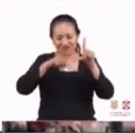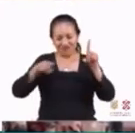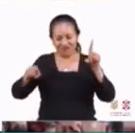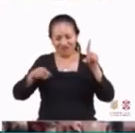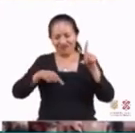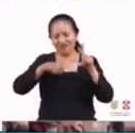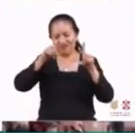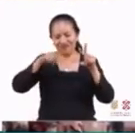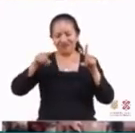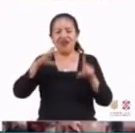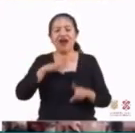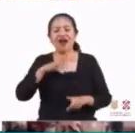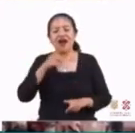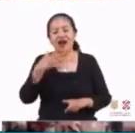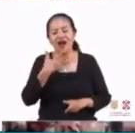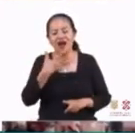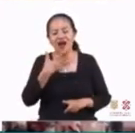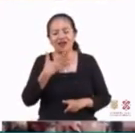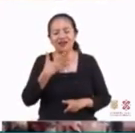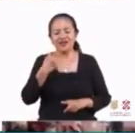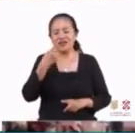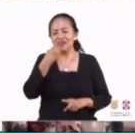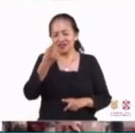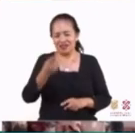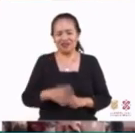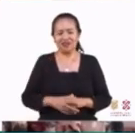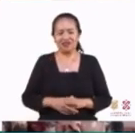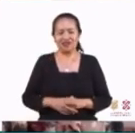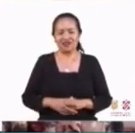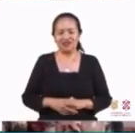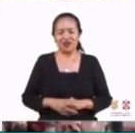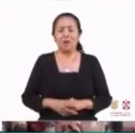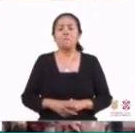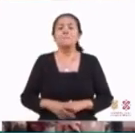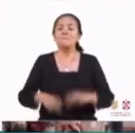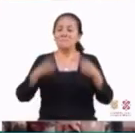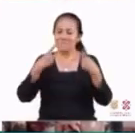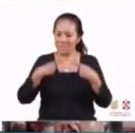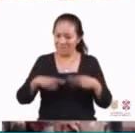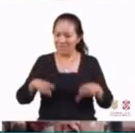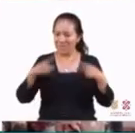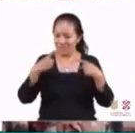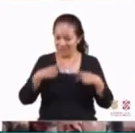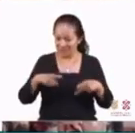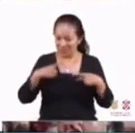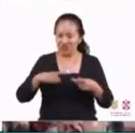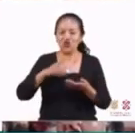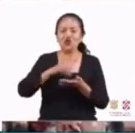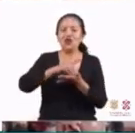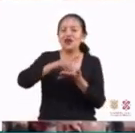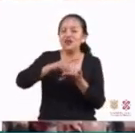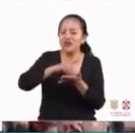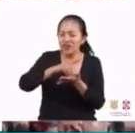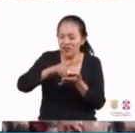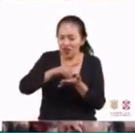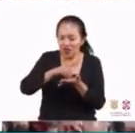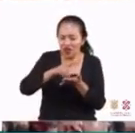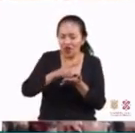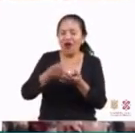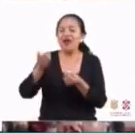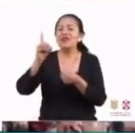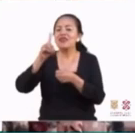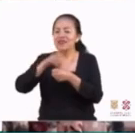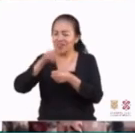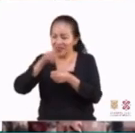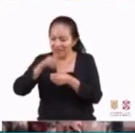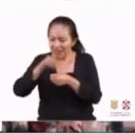Sí. Este cuadro 12 lo que dice es consumidores diarios de drogas medicinales por tipo de sustancia en la